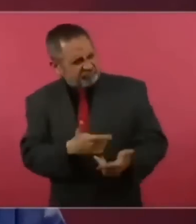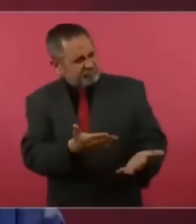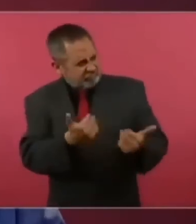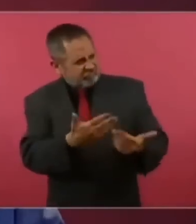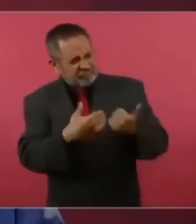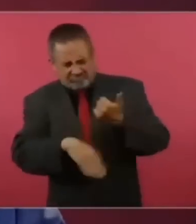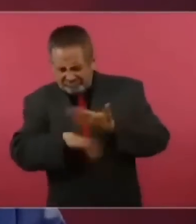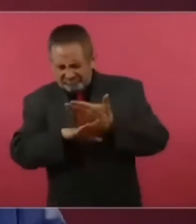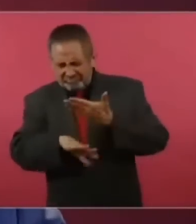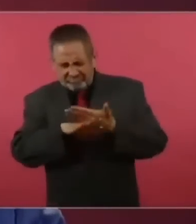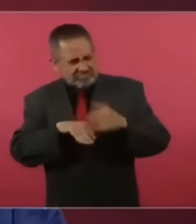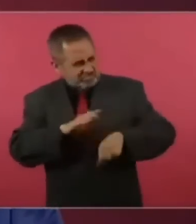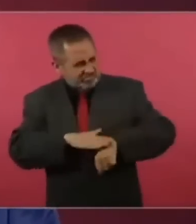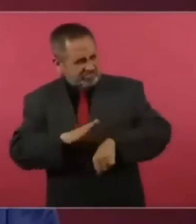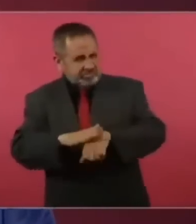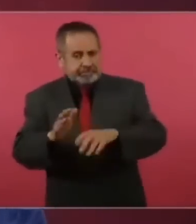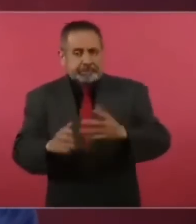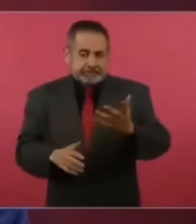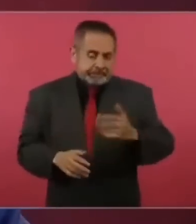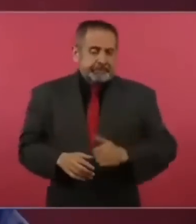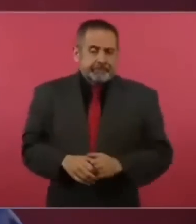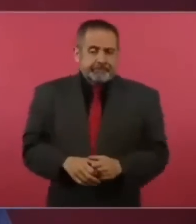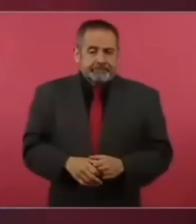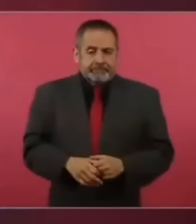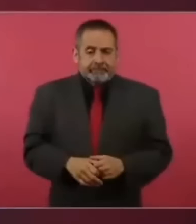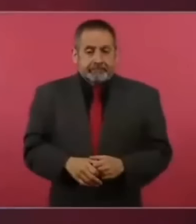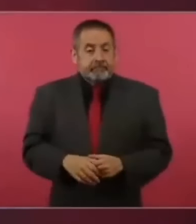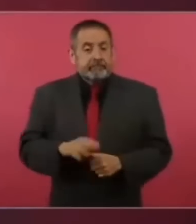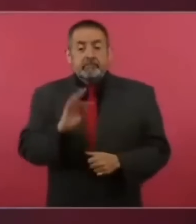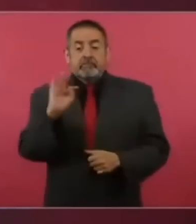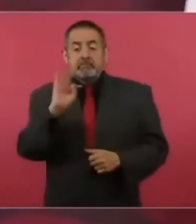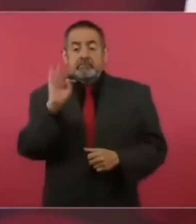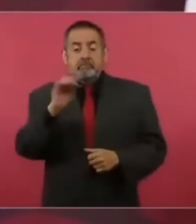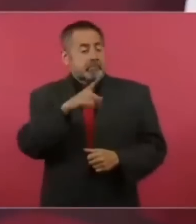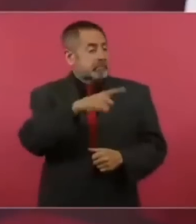Cuando empiecen a ver de que me están aplaudiendo,